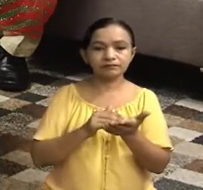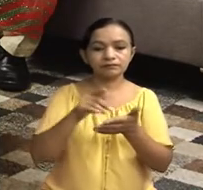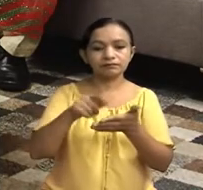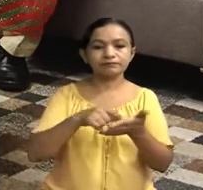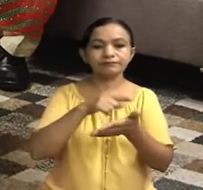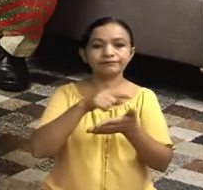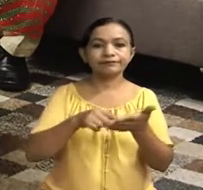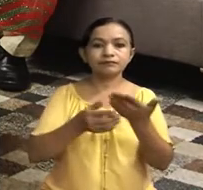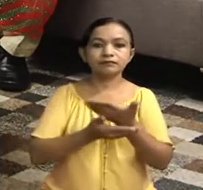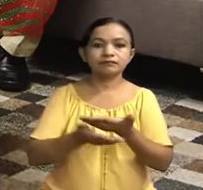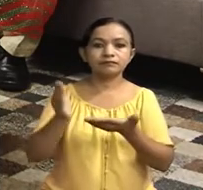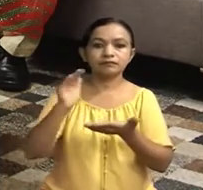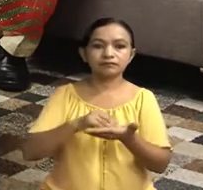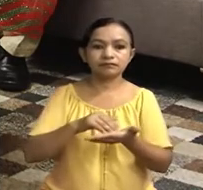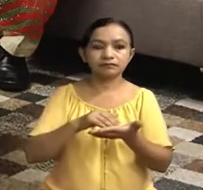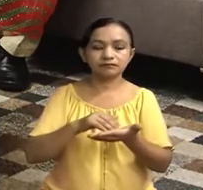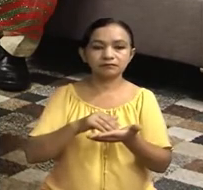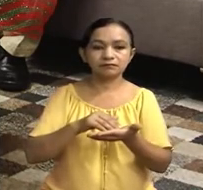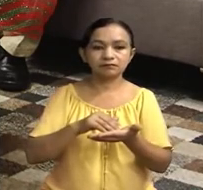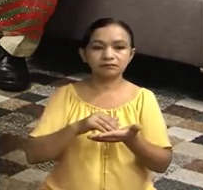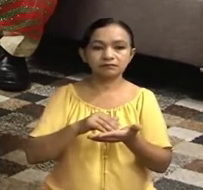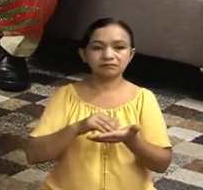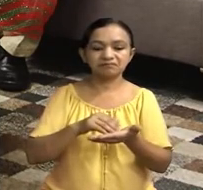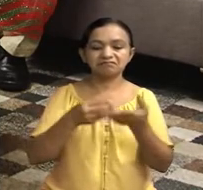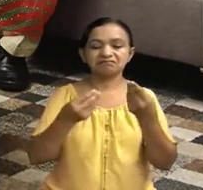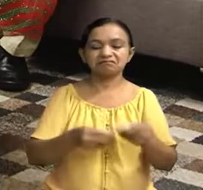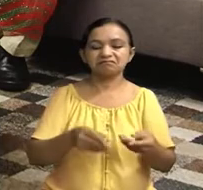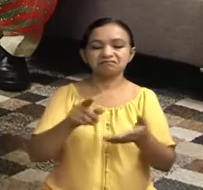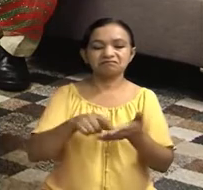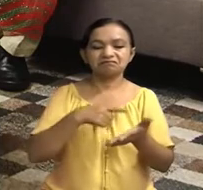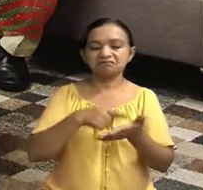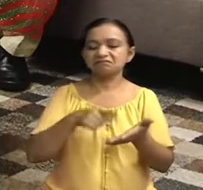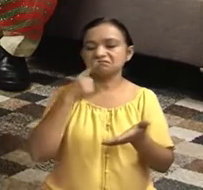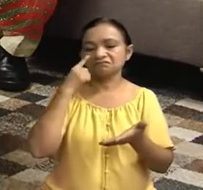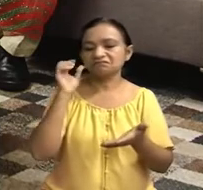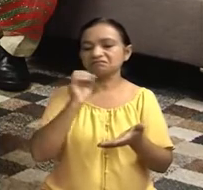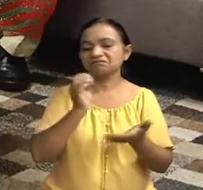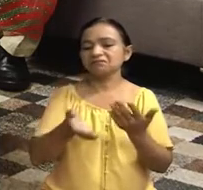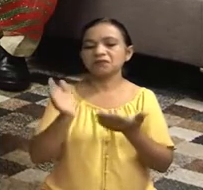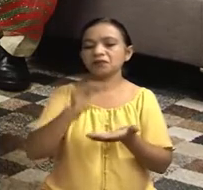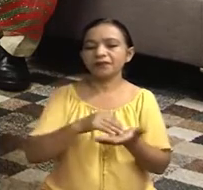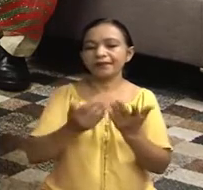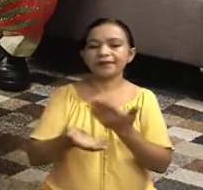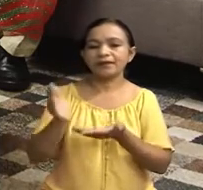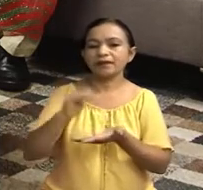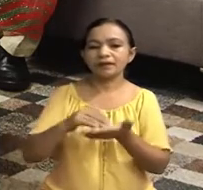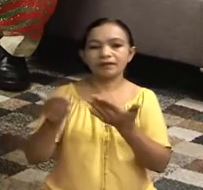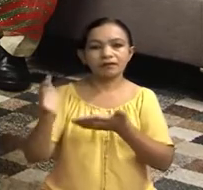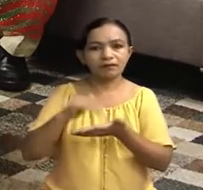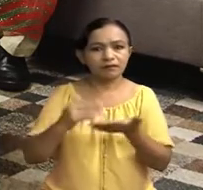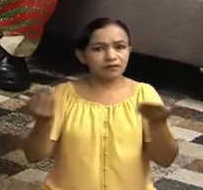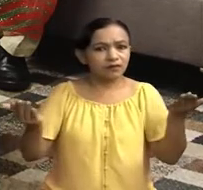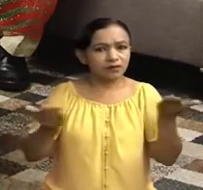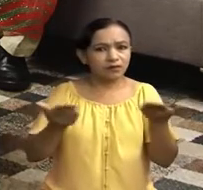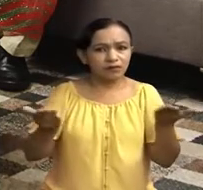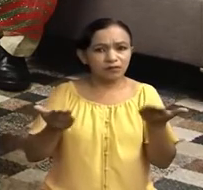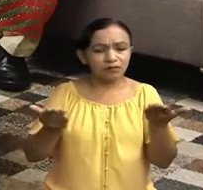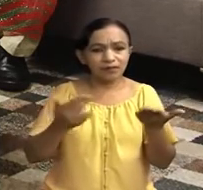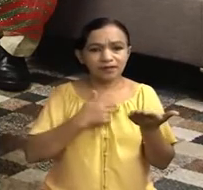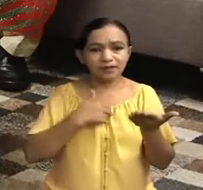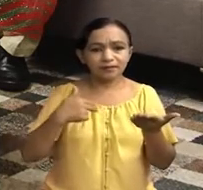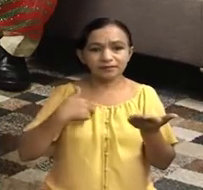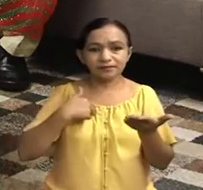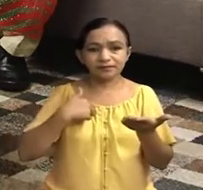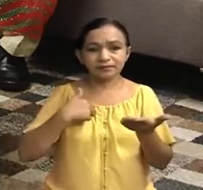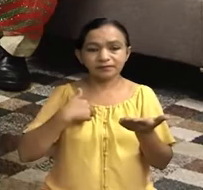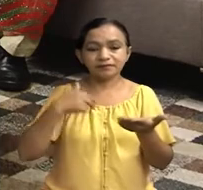elecciones, perdemos, no las reconocemos, las volvemos a hacer, perdemos, no las reconocemos, volvemos a hacerlas. Ese guión que tratarán de imponer